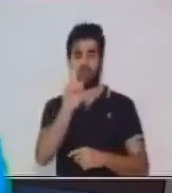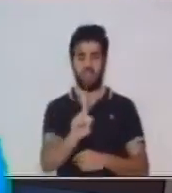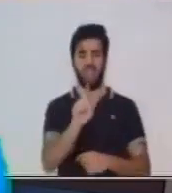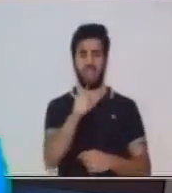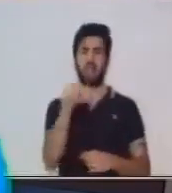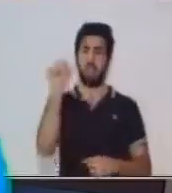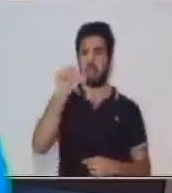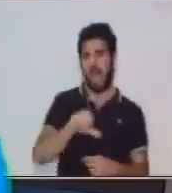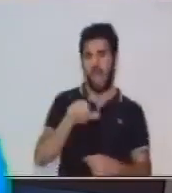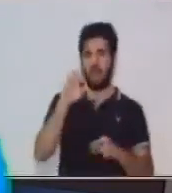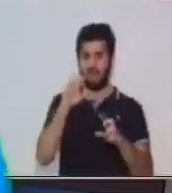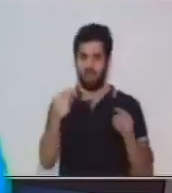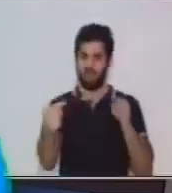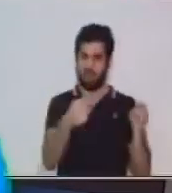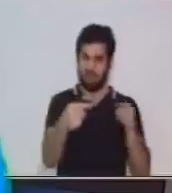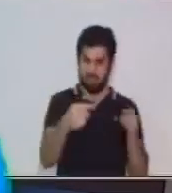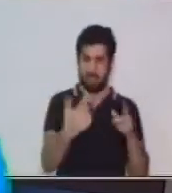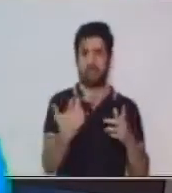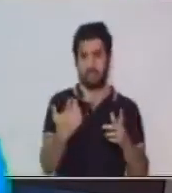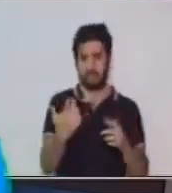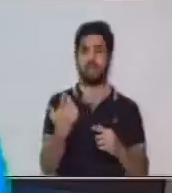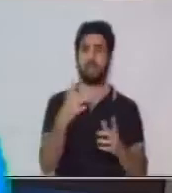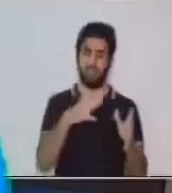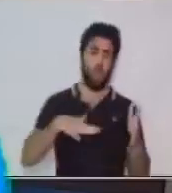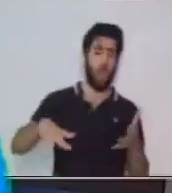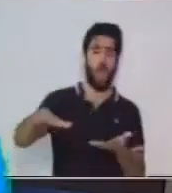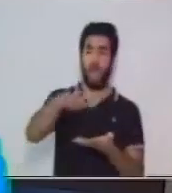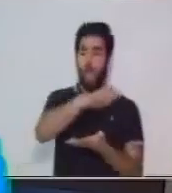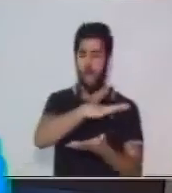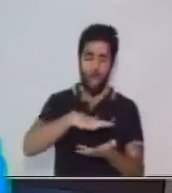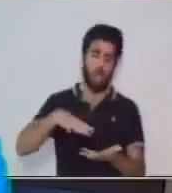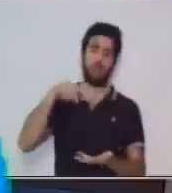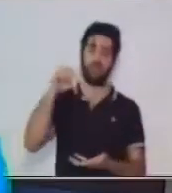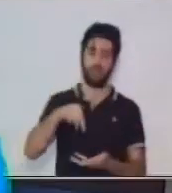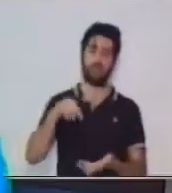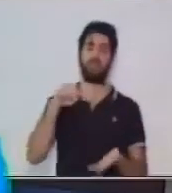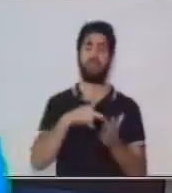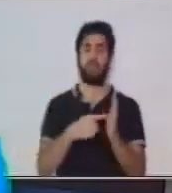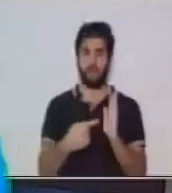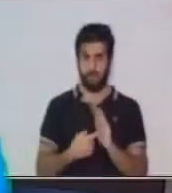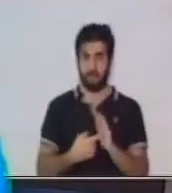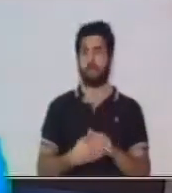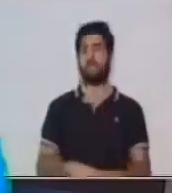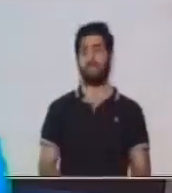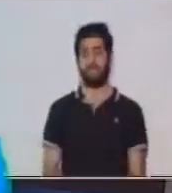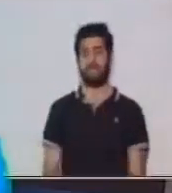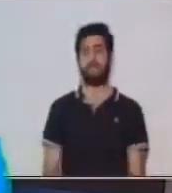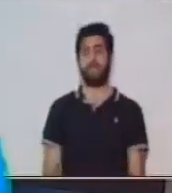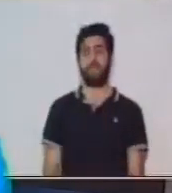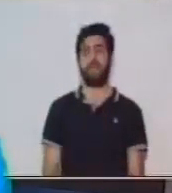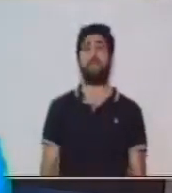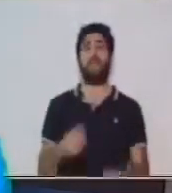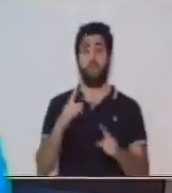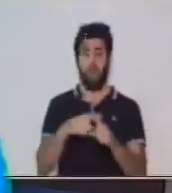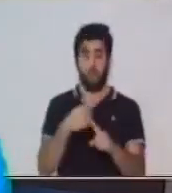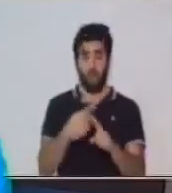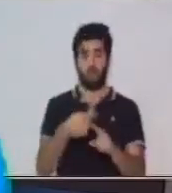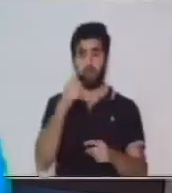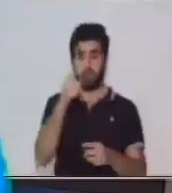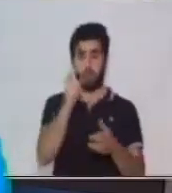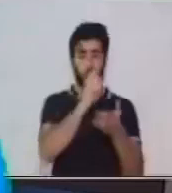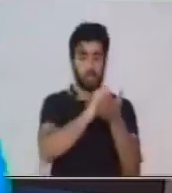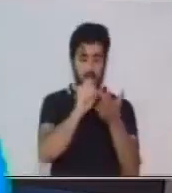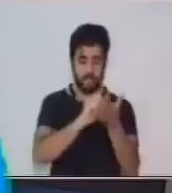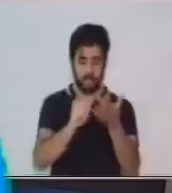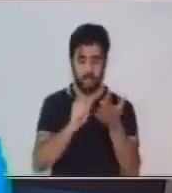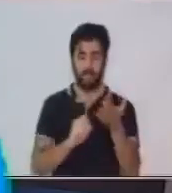complementarios que tal vez salen solo una vez pero que están también allí. Esa es en cuestión de la lectura propiamente, pero al momento que tú lo escribes